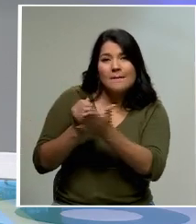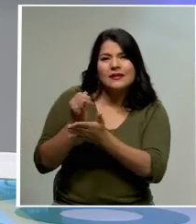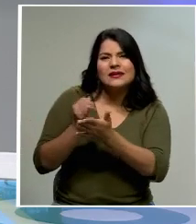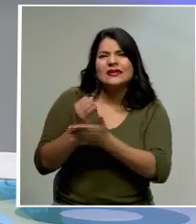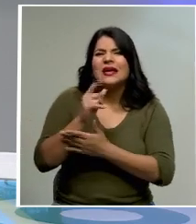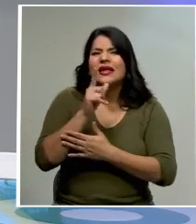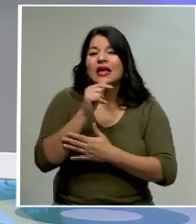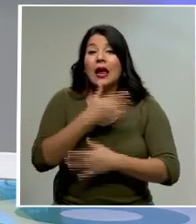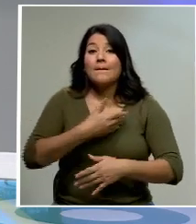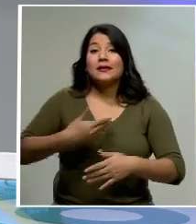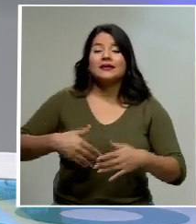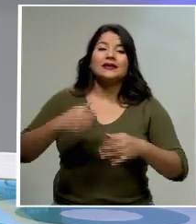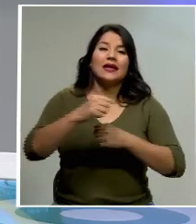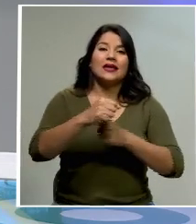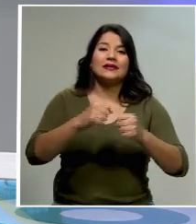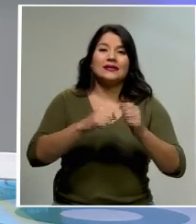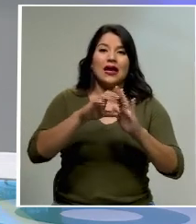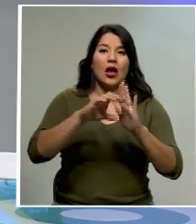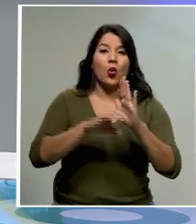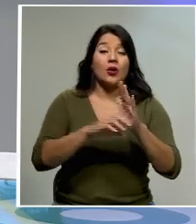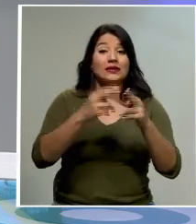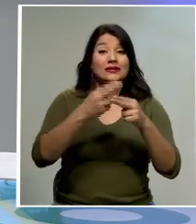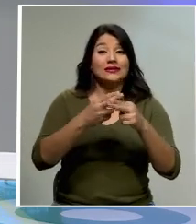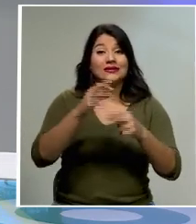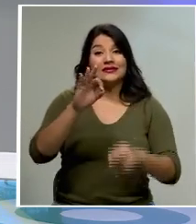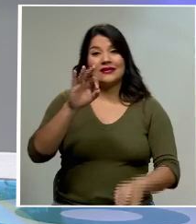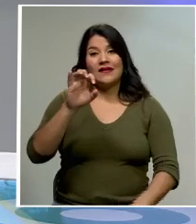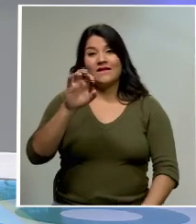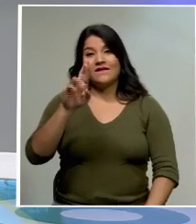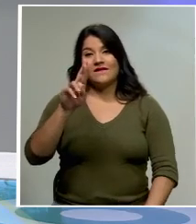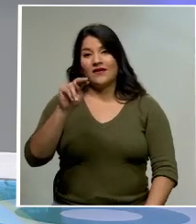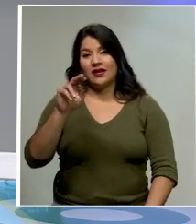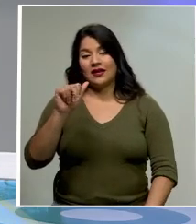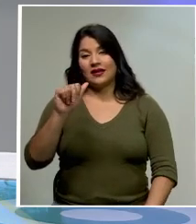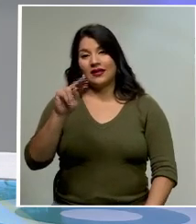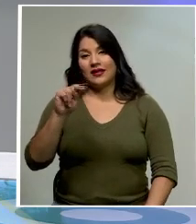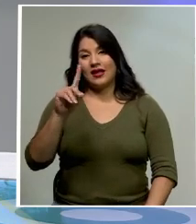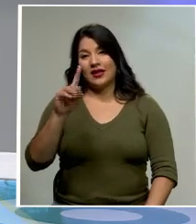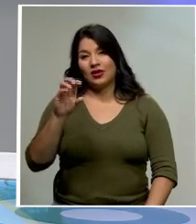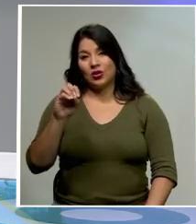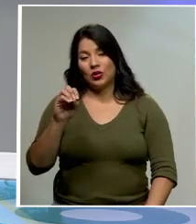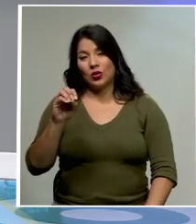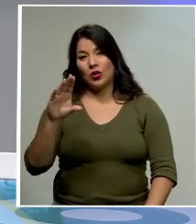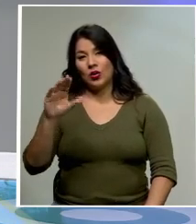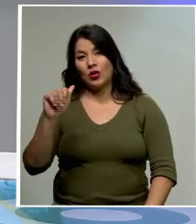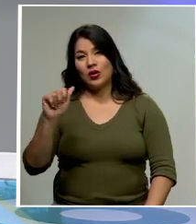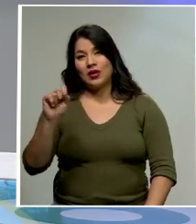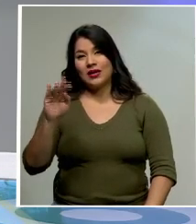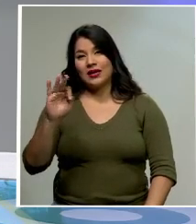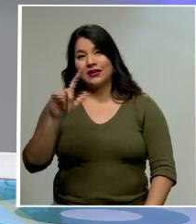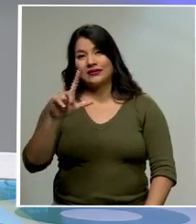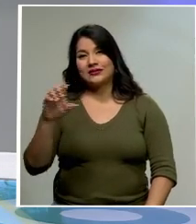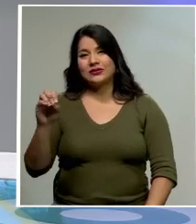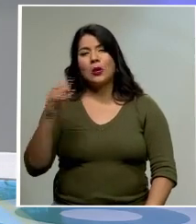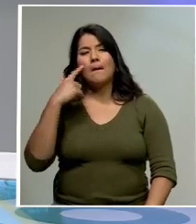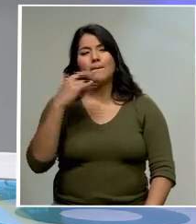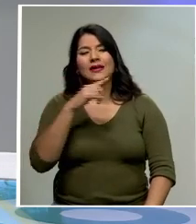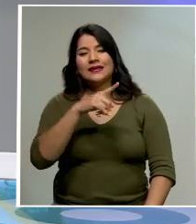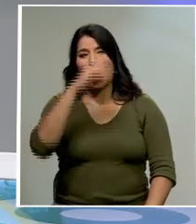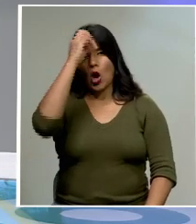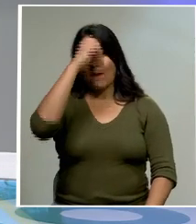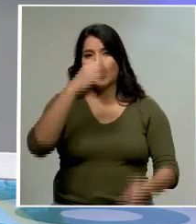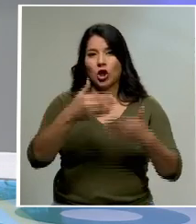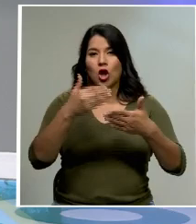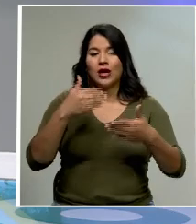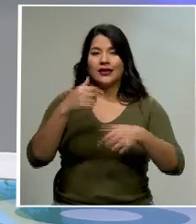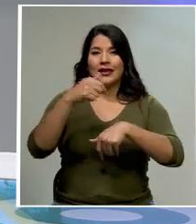Sala Constitucional, Fernando Castillo. Consideran que se adelantó criterio sobre lo resuelto